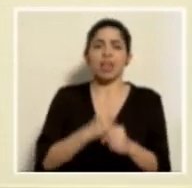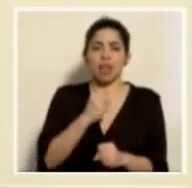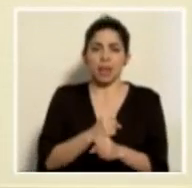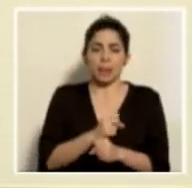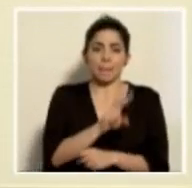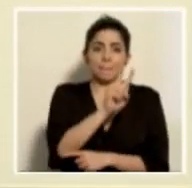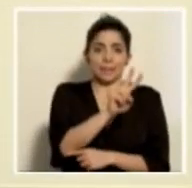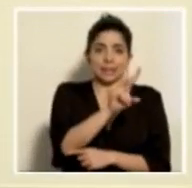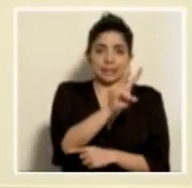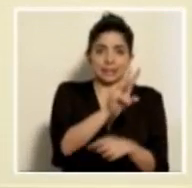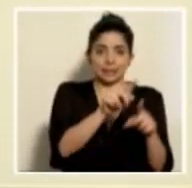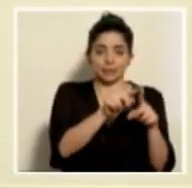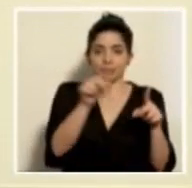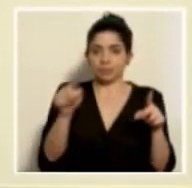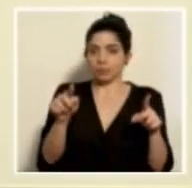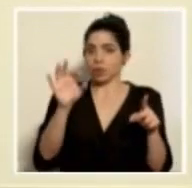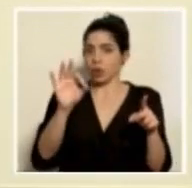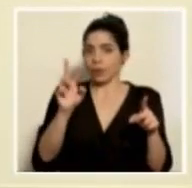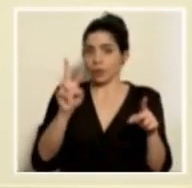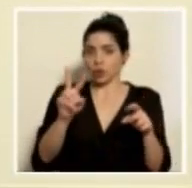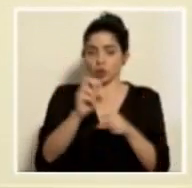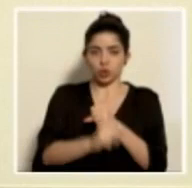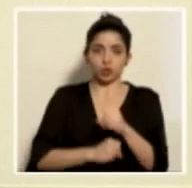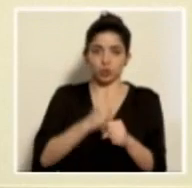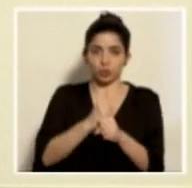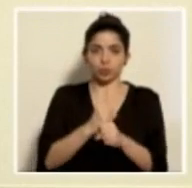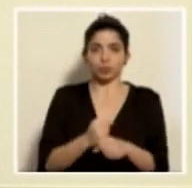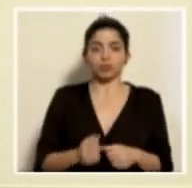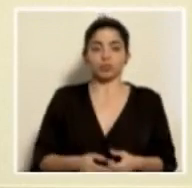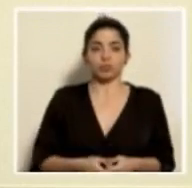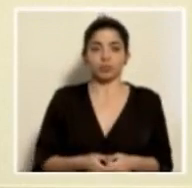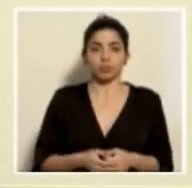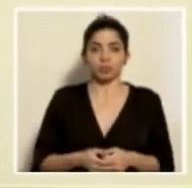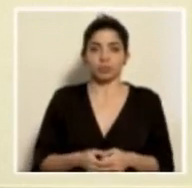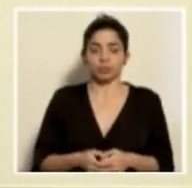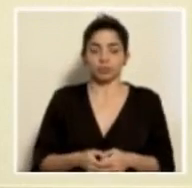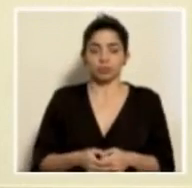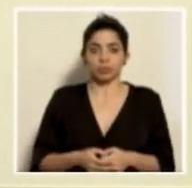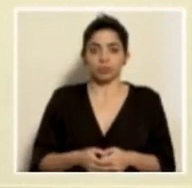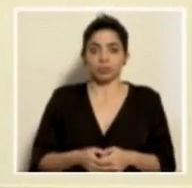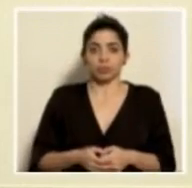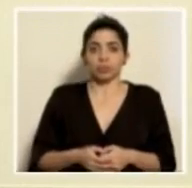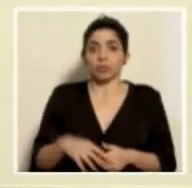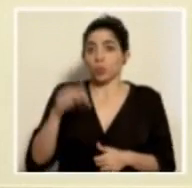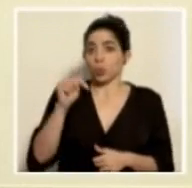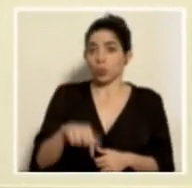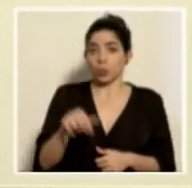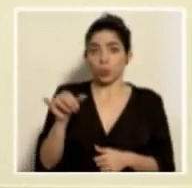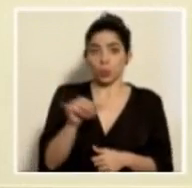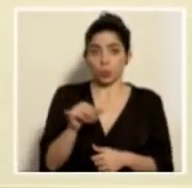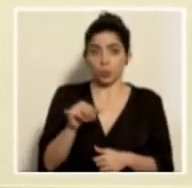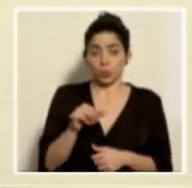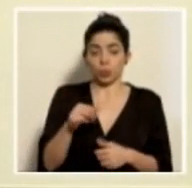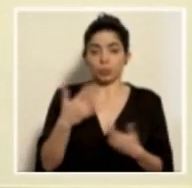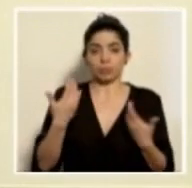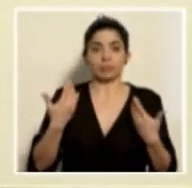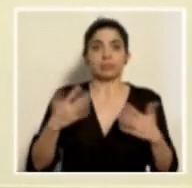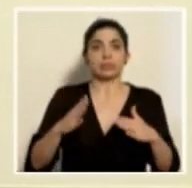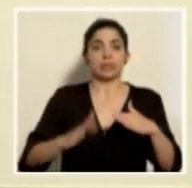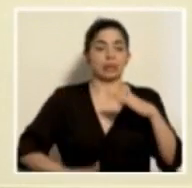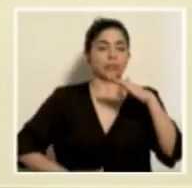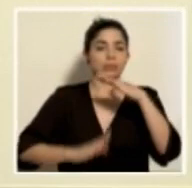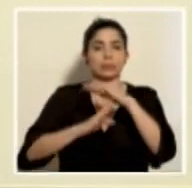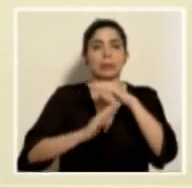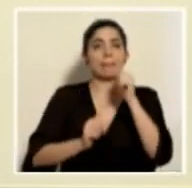desde 26 hasta 92 años. Al día de hoy también se alcanza la cifra